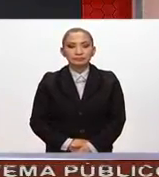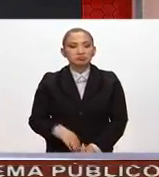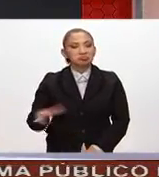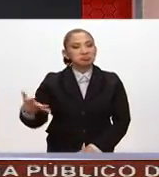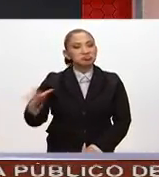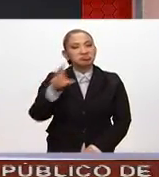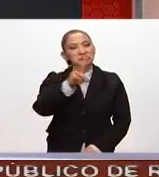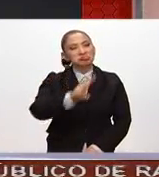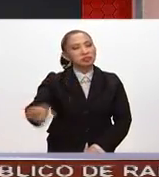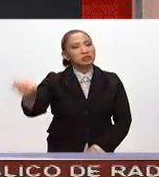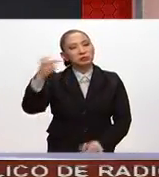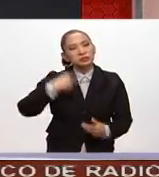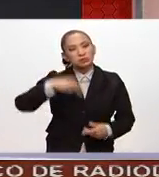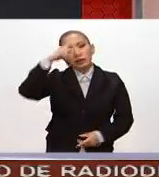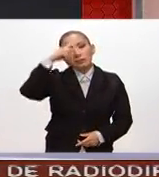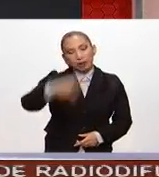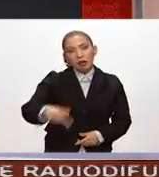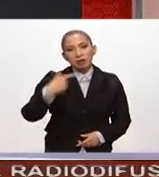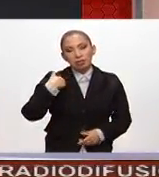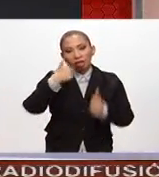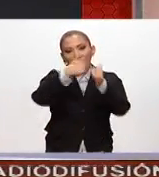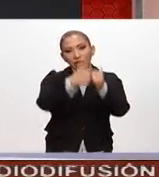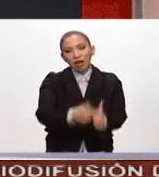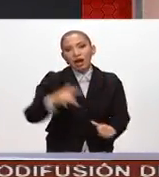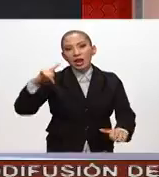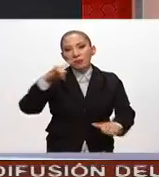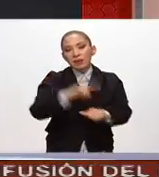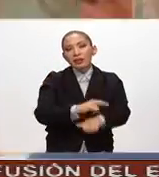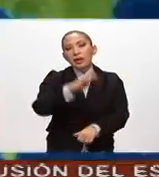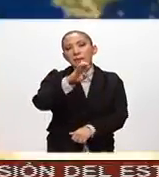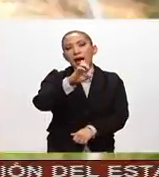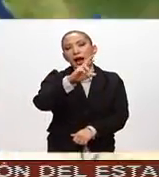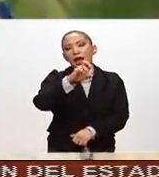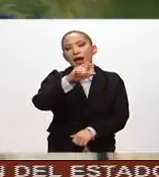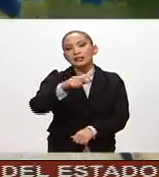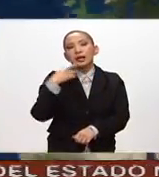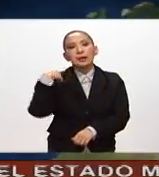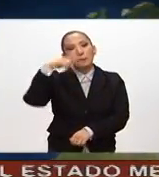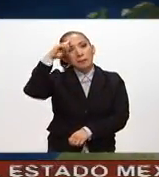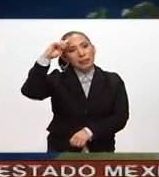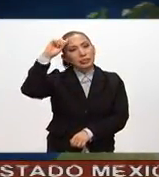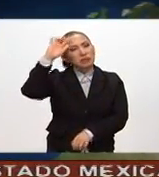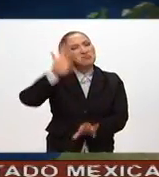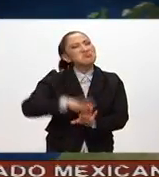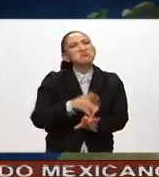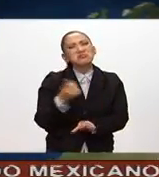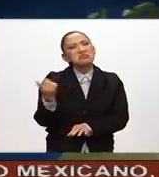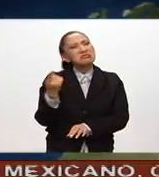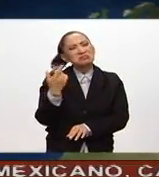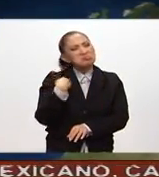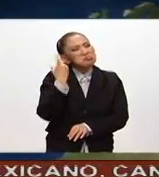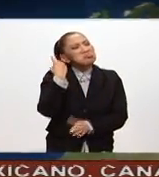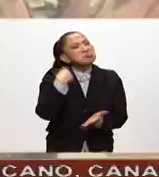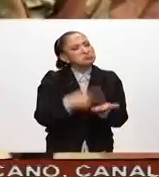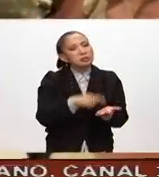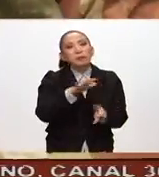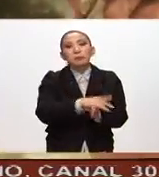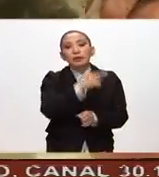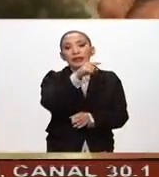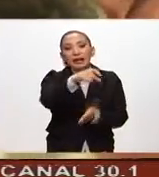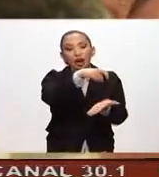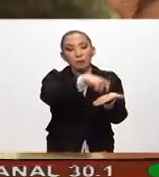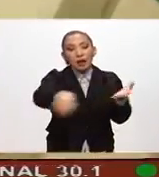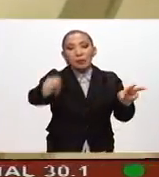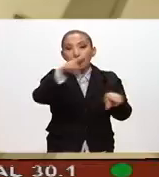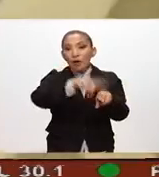Cerca de 200 mexicanos están varados en el aeropuerto de Barajas, en Madrid. Usted se pregunta por qué. Bueno, pues porque